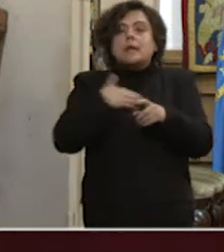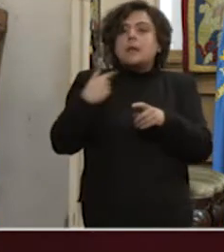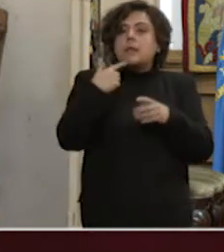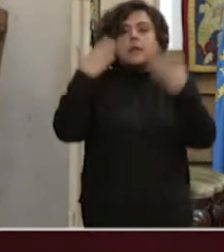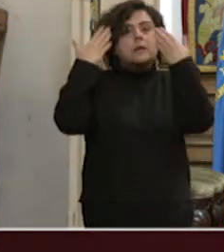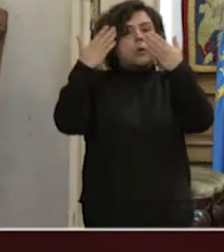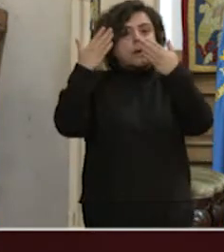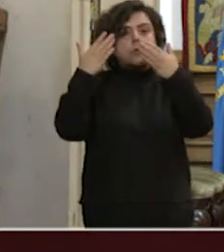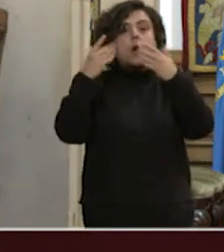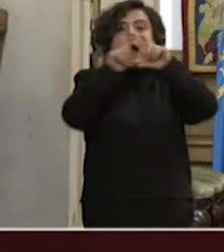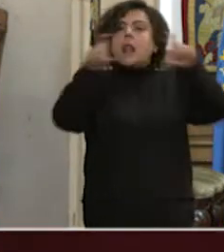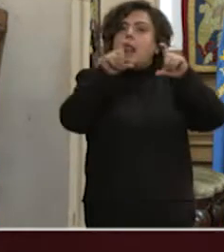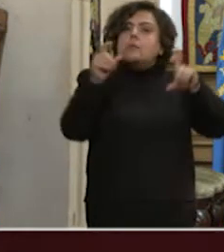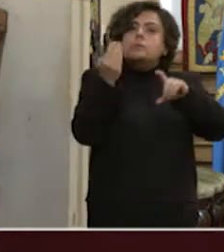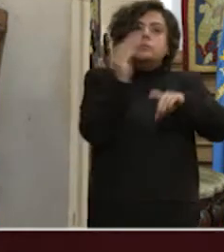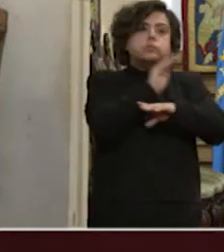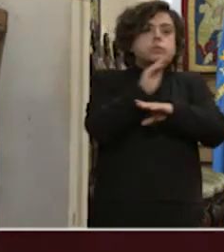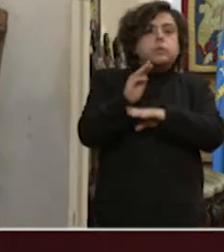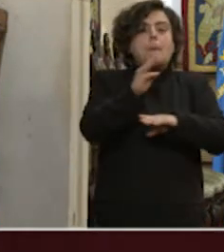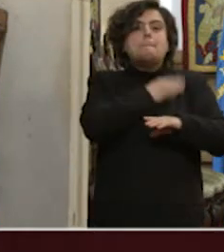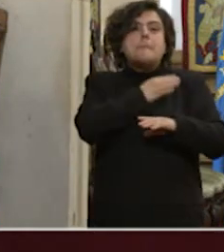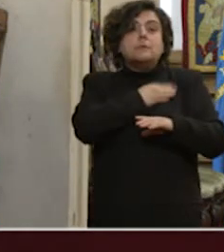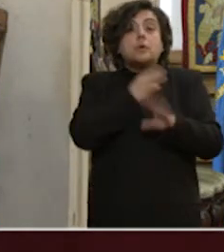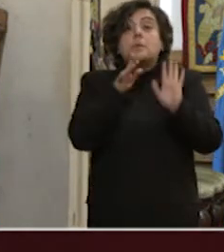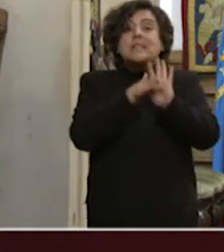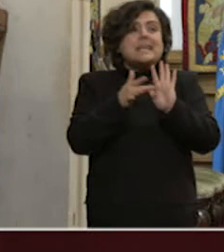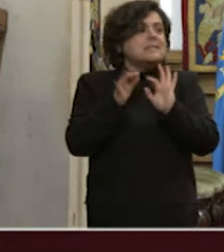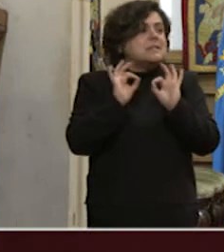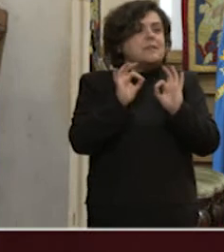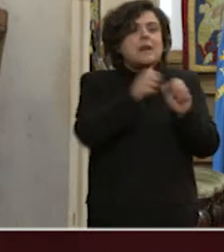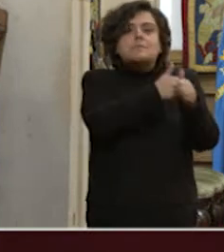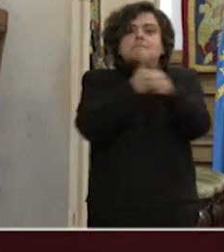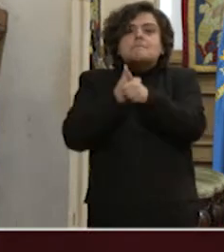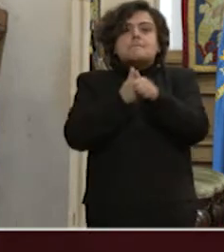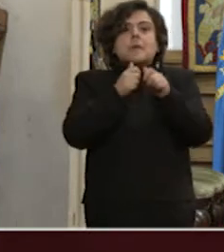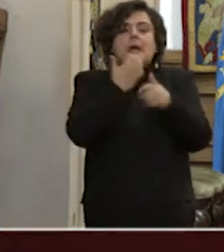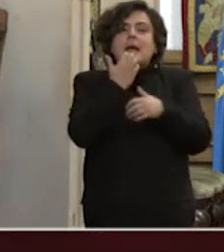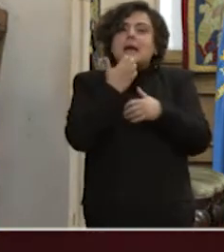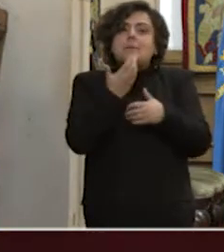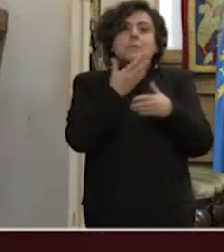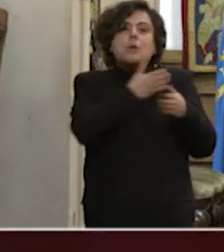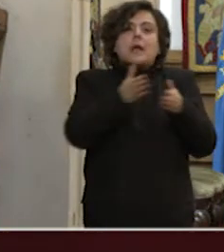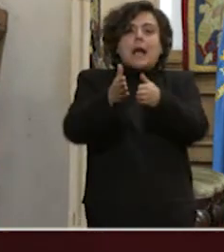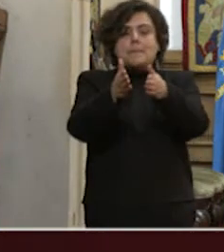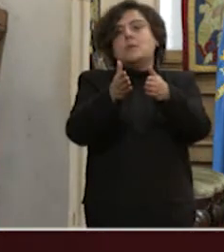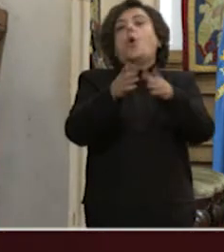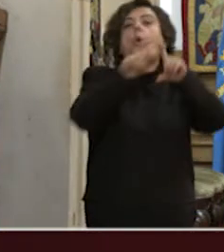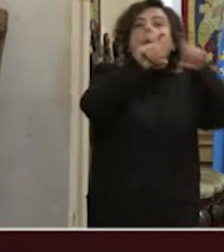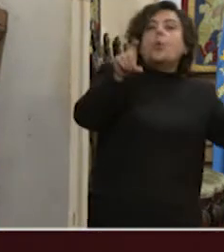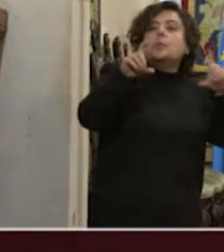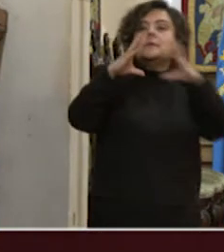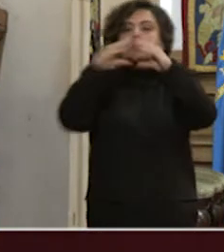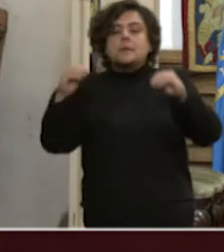enhorabuena a los patronos de estos premios porque ejemplifican el camino compartido entre la universidad y la empresa.